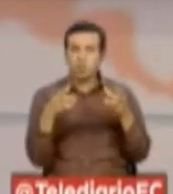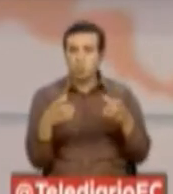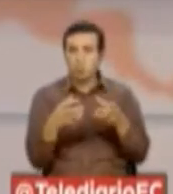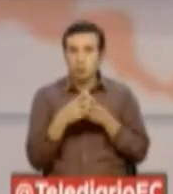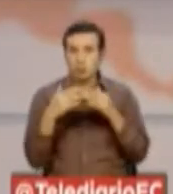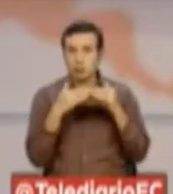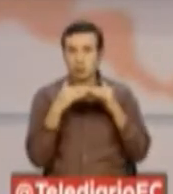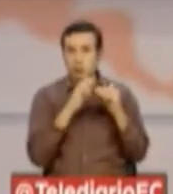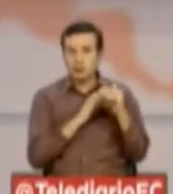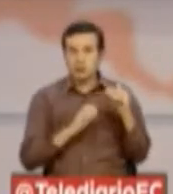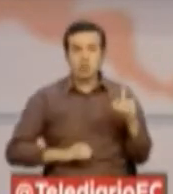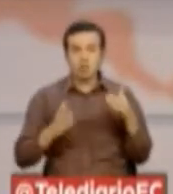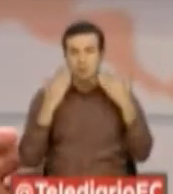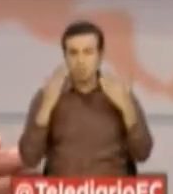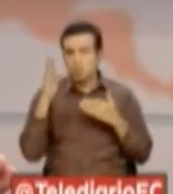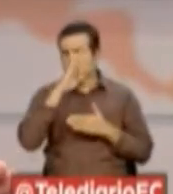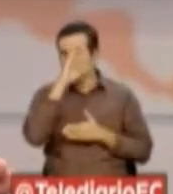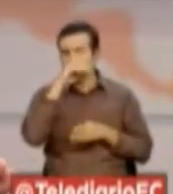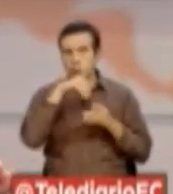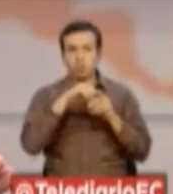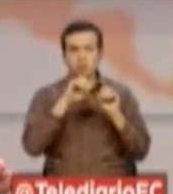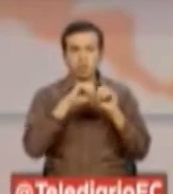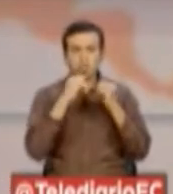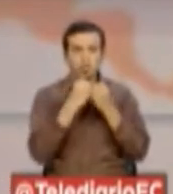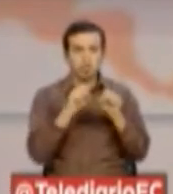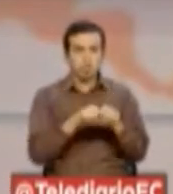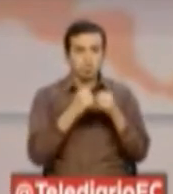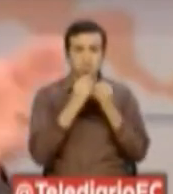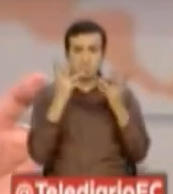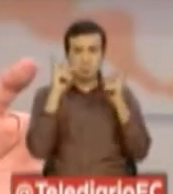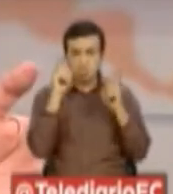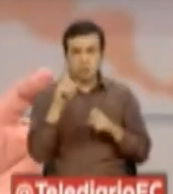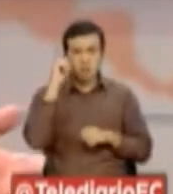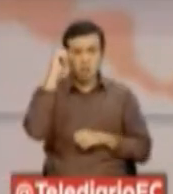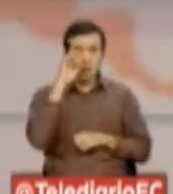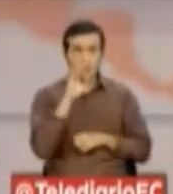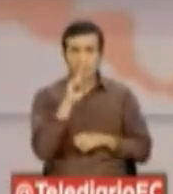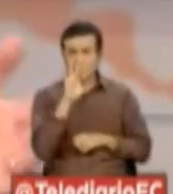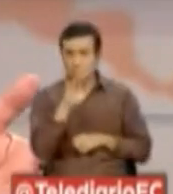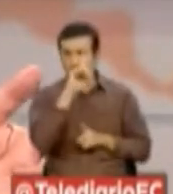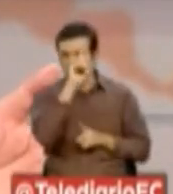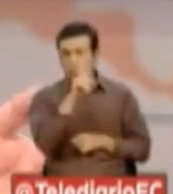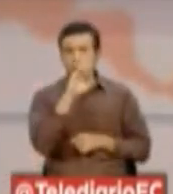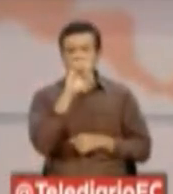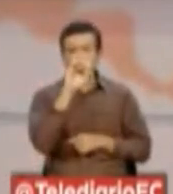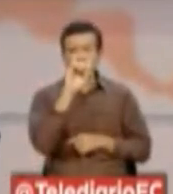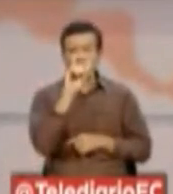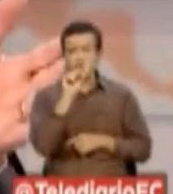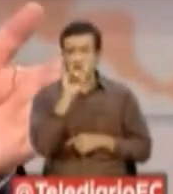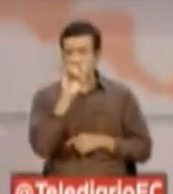guayaquil nunca militó en la organización social pregunte a cualquier dirigente el fut a cualquier dirigente de la conaie si alguna vez le vieron